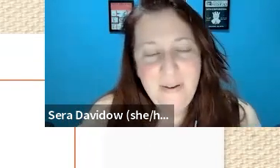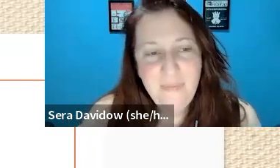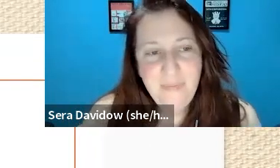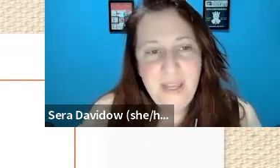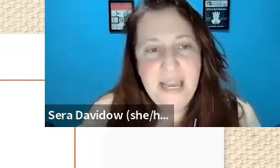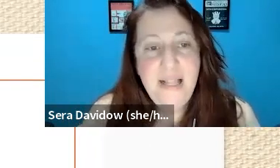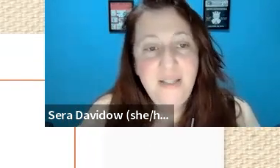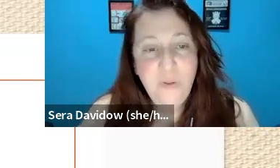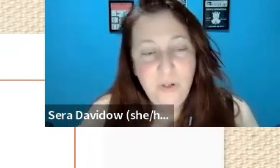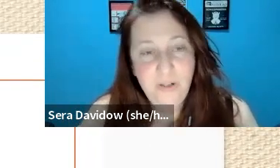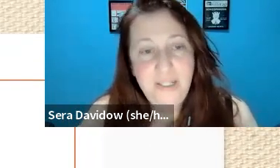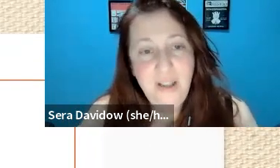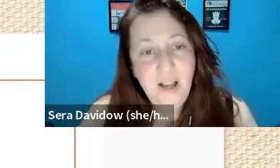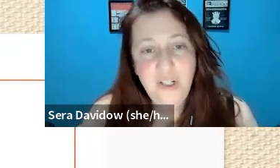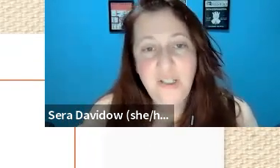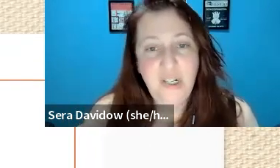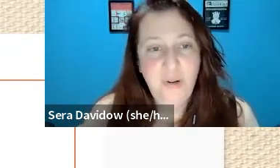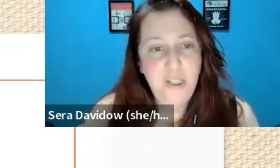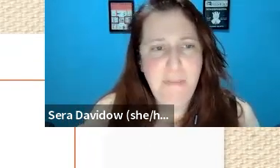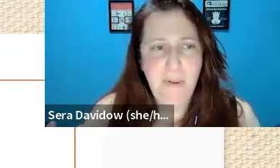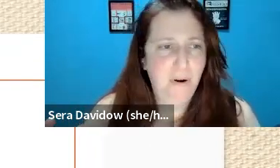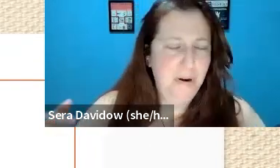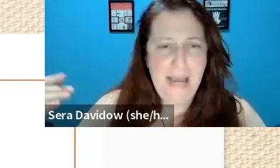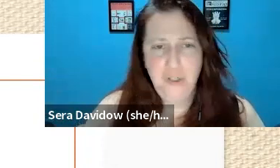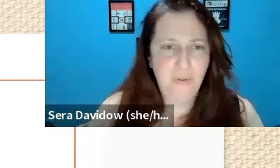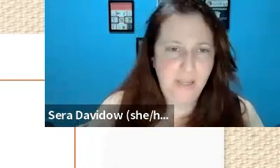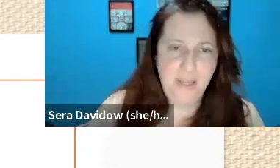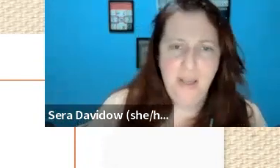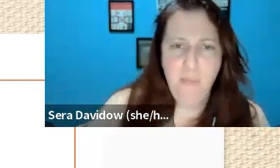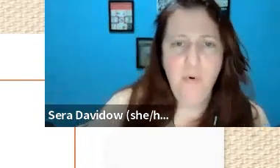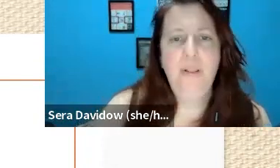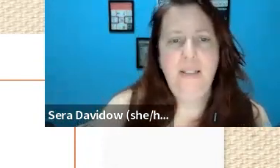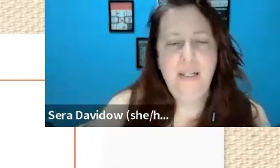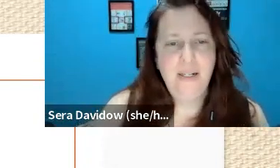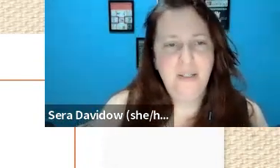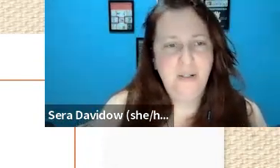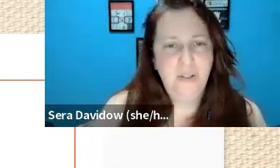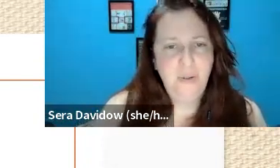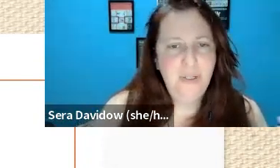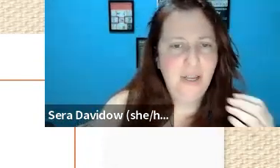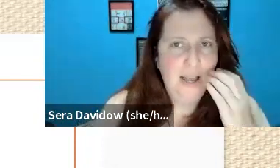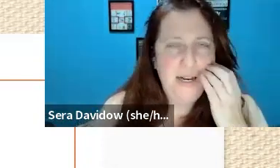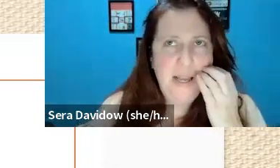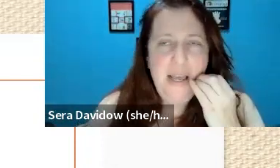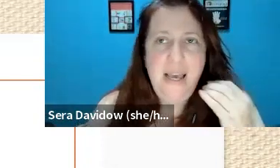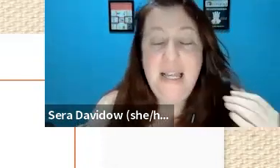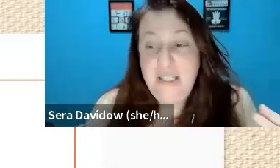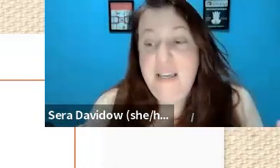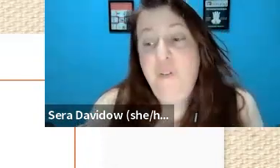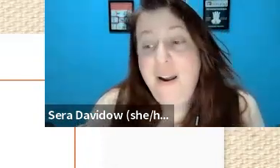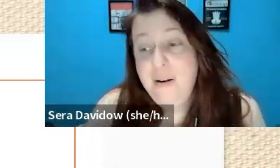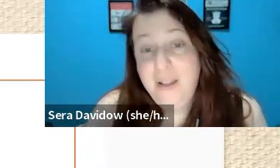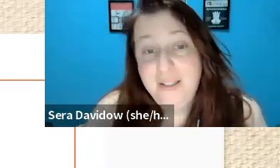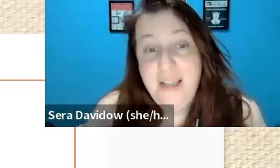del estudio, que en este mundo no es nomás la persona trans que